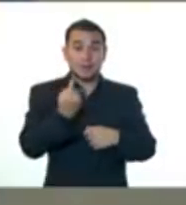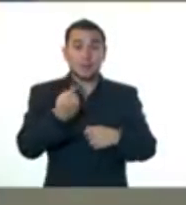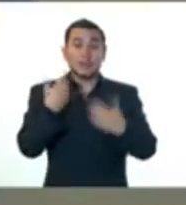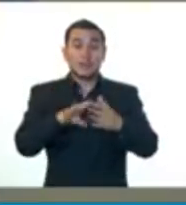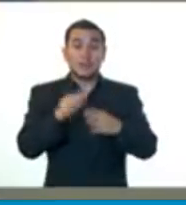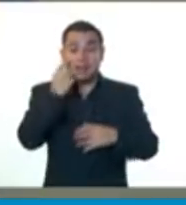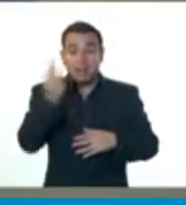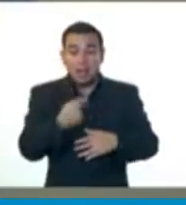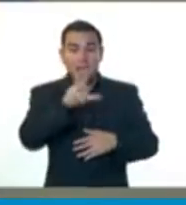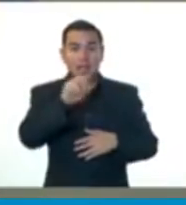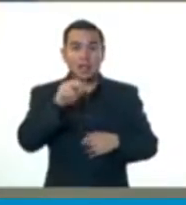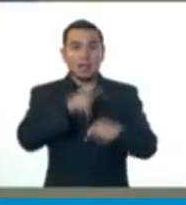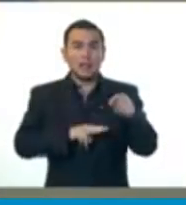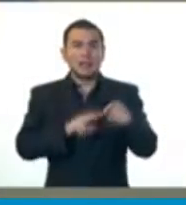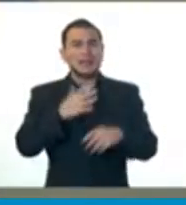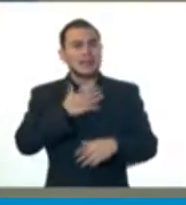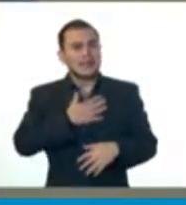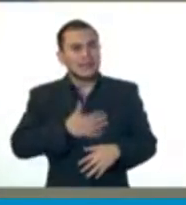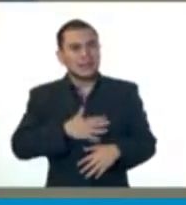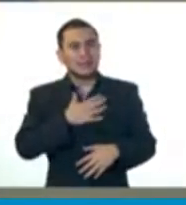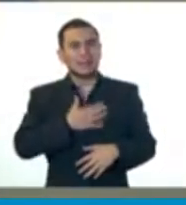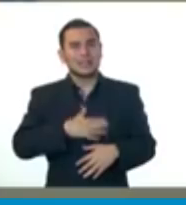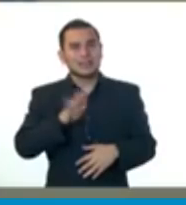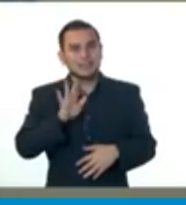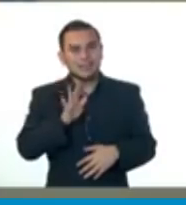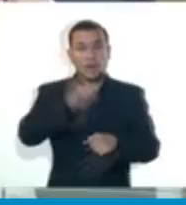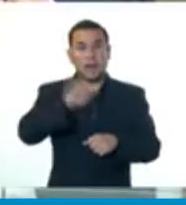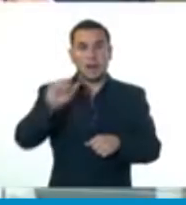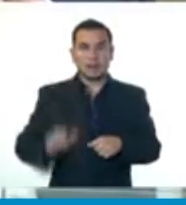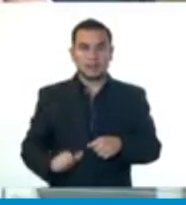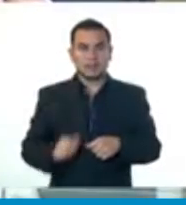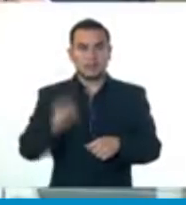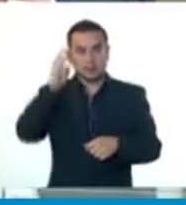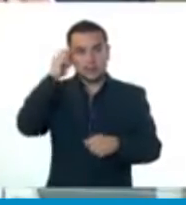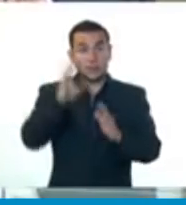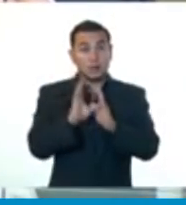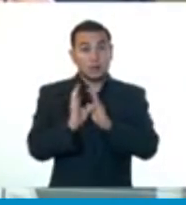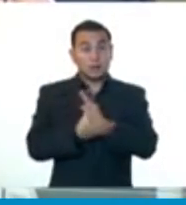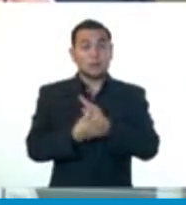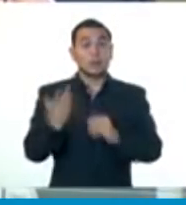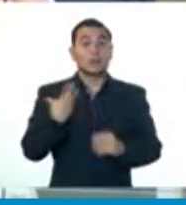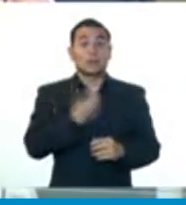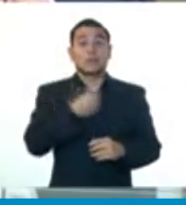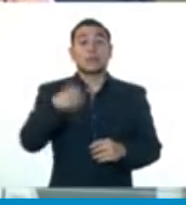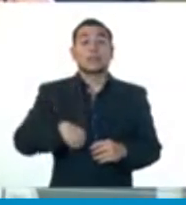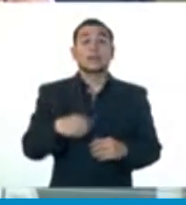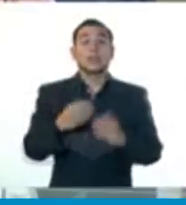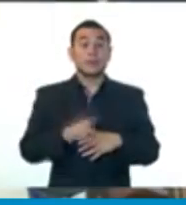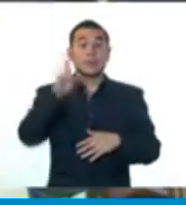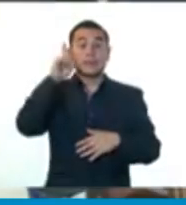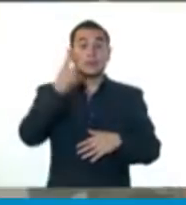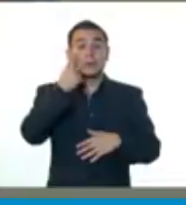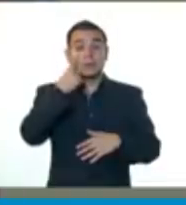autoridades salvadoreñas hicieron el llamado a acatar la cuarentena domiciliar ya que el virus puede estar circulando en el territorio nacional